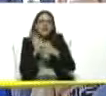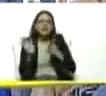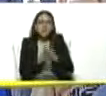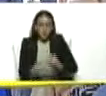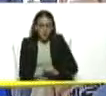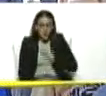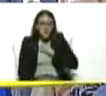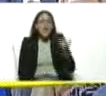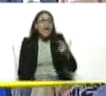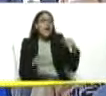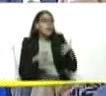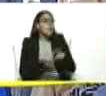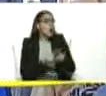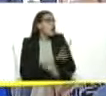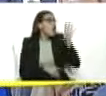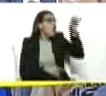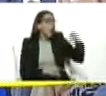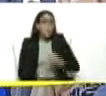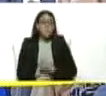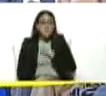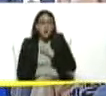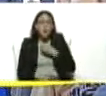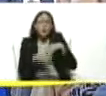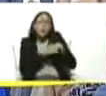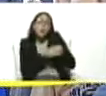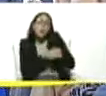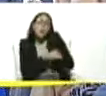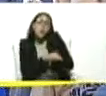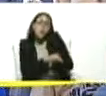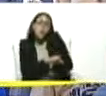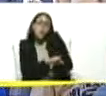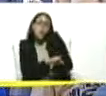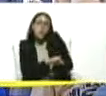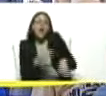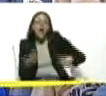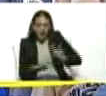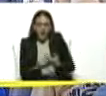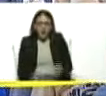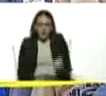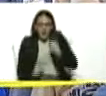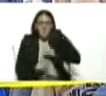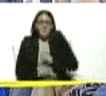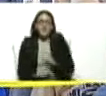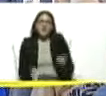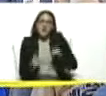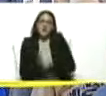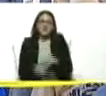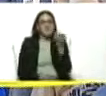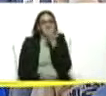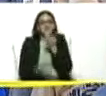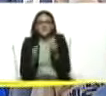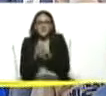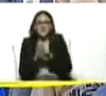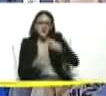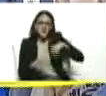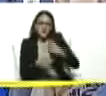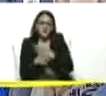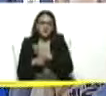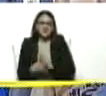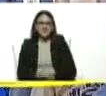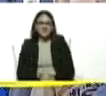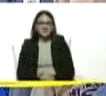a él de aquella época, retén de Katia cuando tú ibas a visitarlo. compañero José Félix